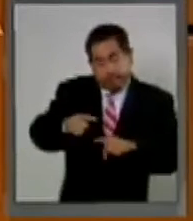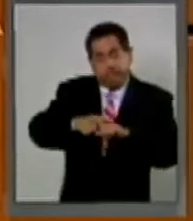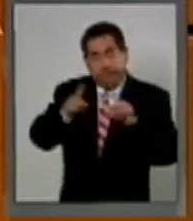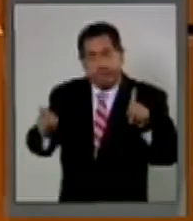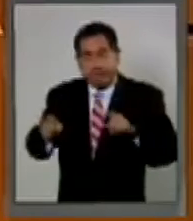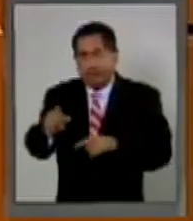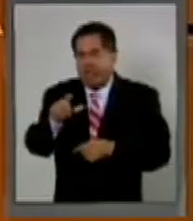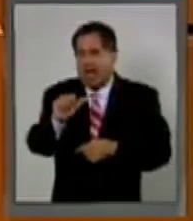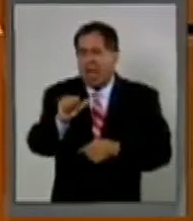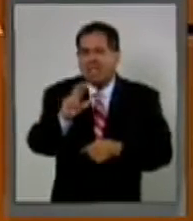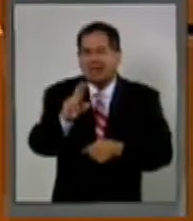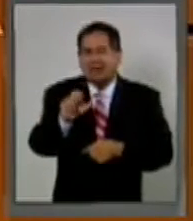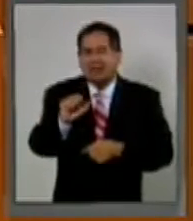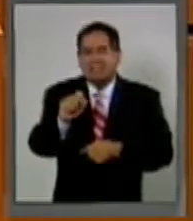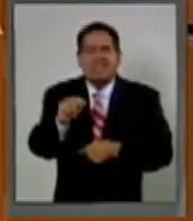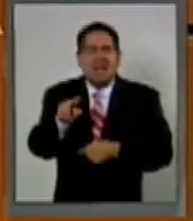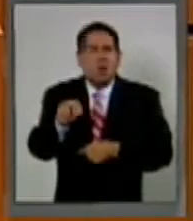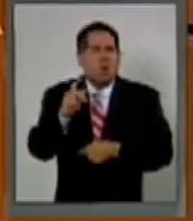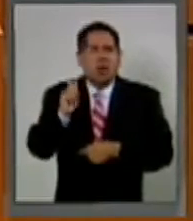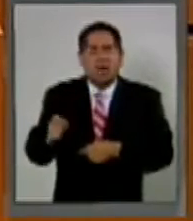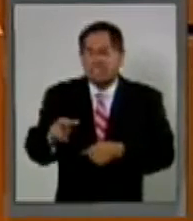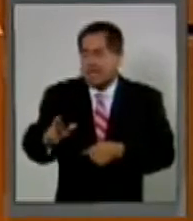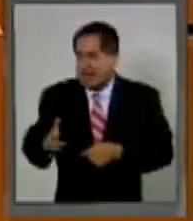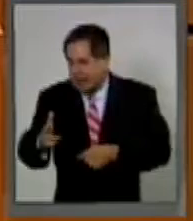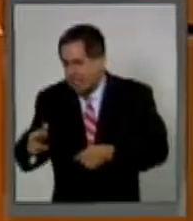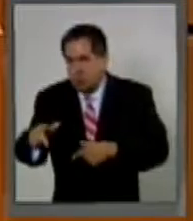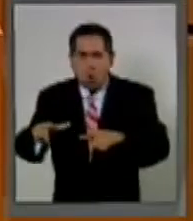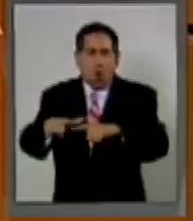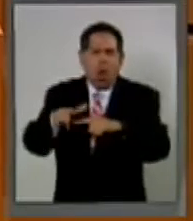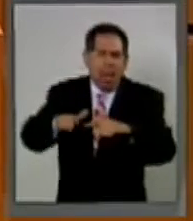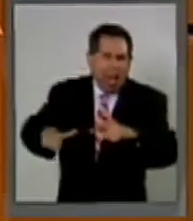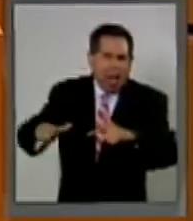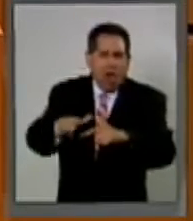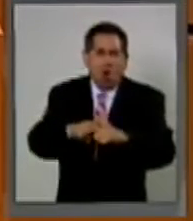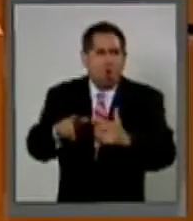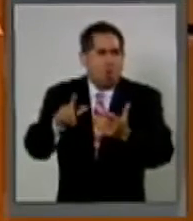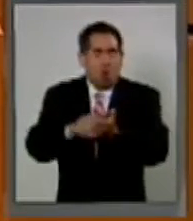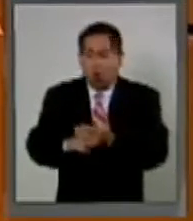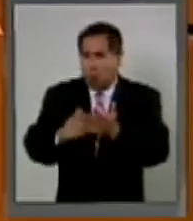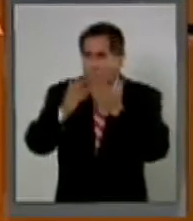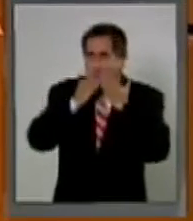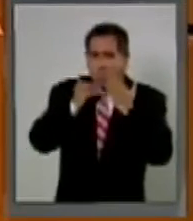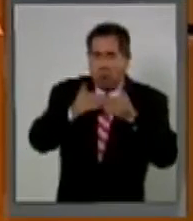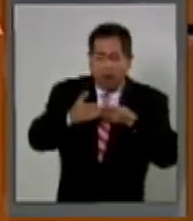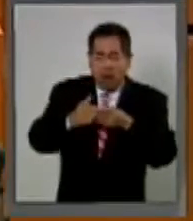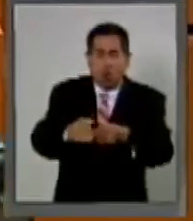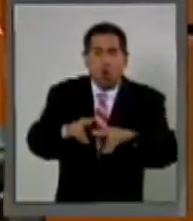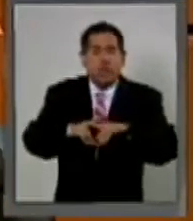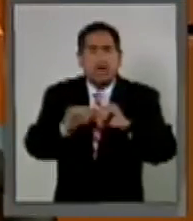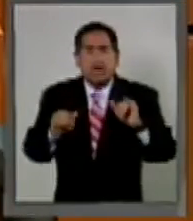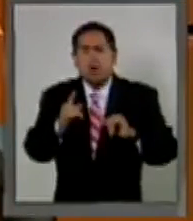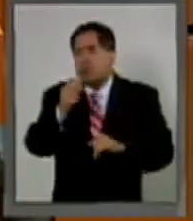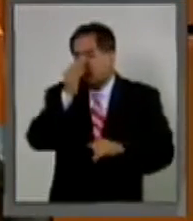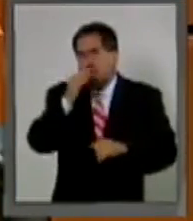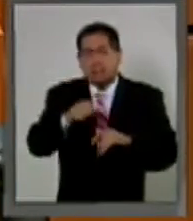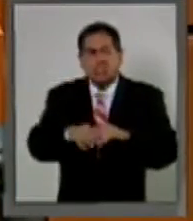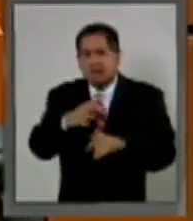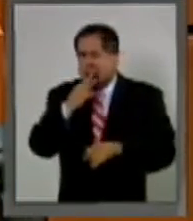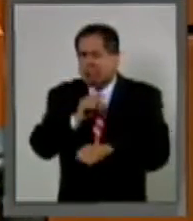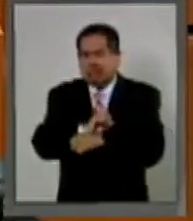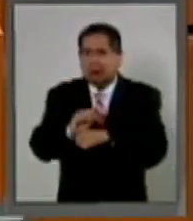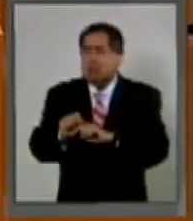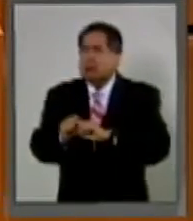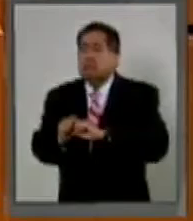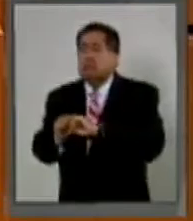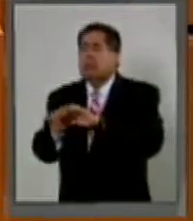en ríos y lagos o en zonas costeras con o sin embarcación, utilizando técnicas sencillas